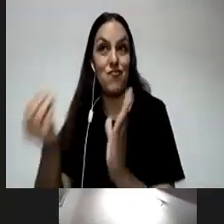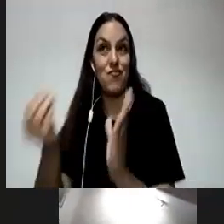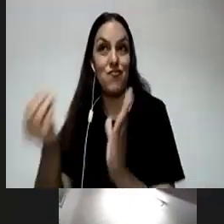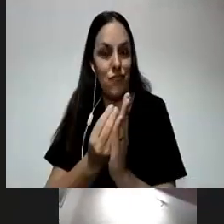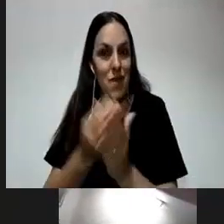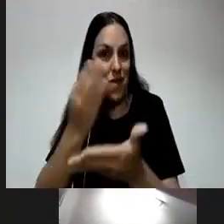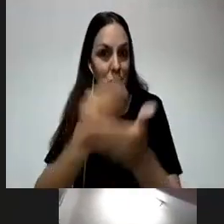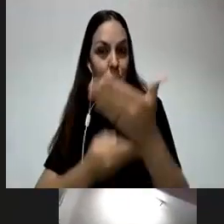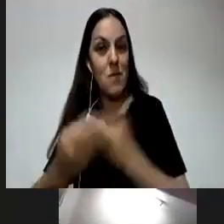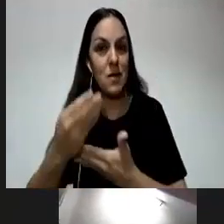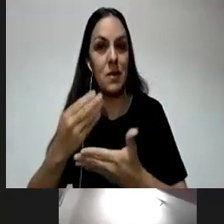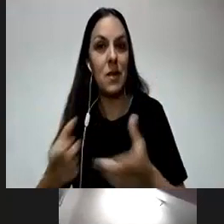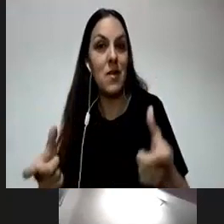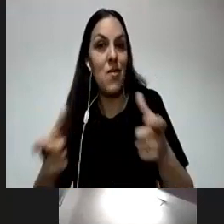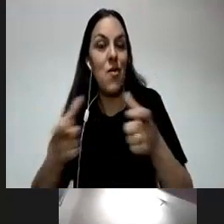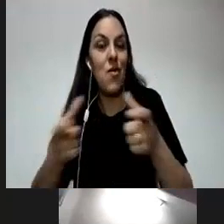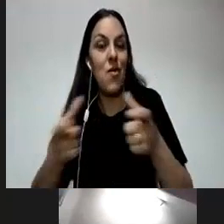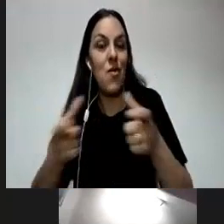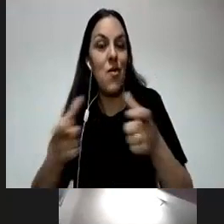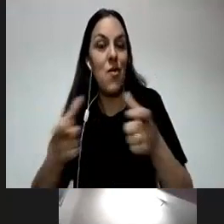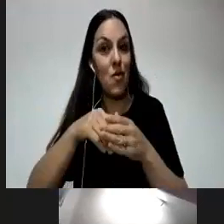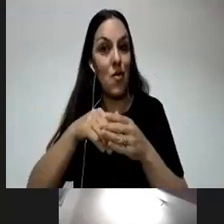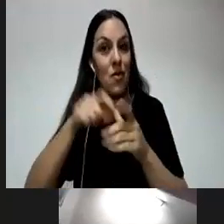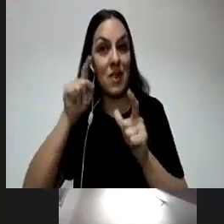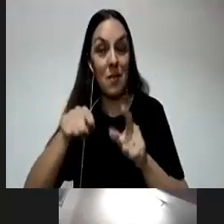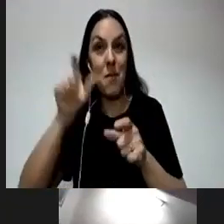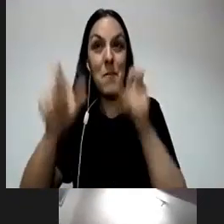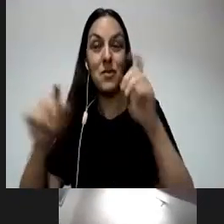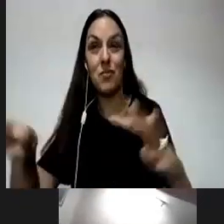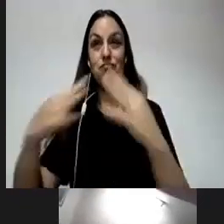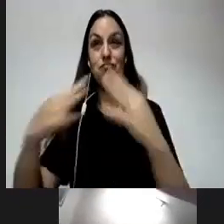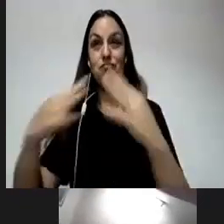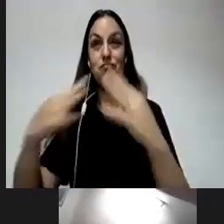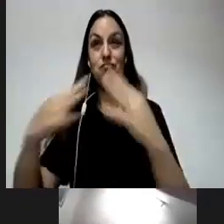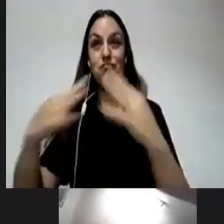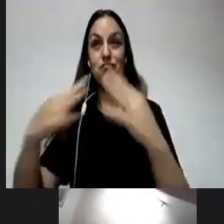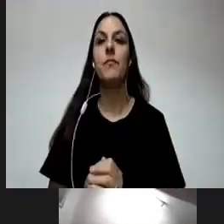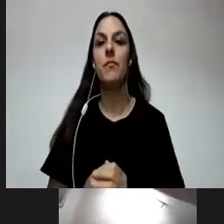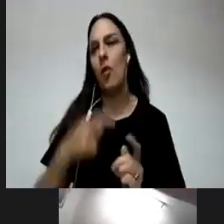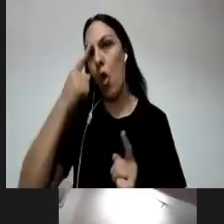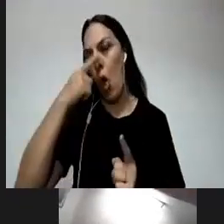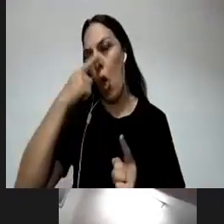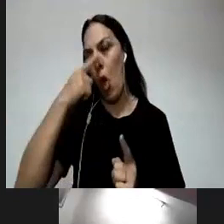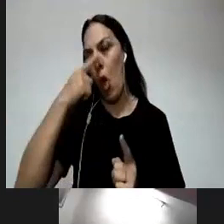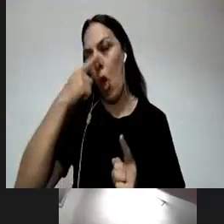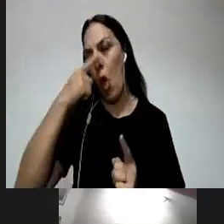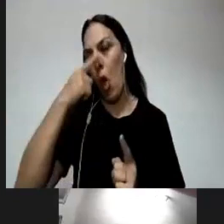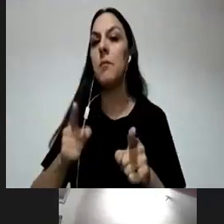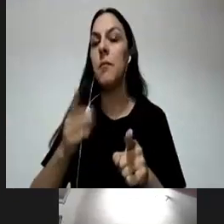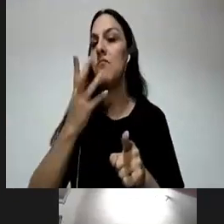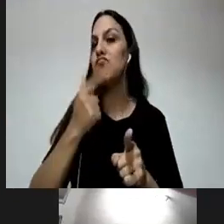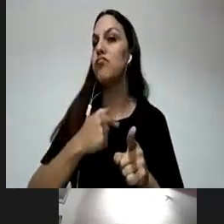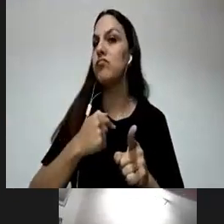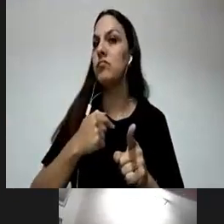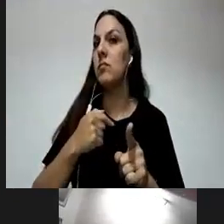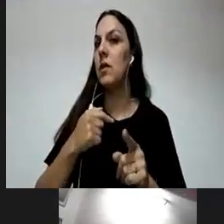la comisión y a todos los participantes de esta charla. Por último, también es muy grato encontrar